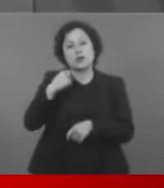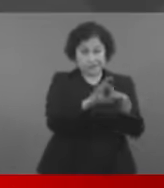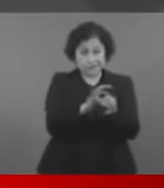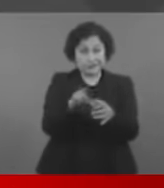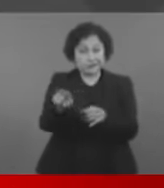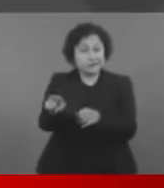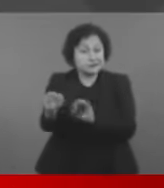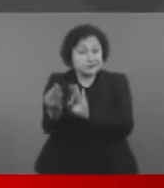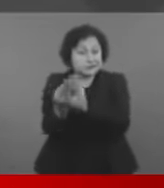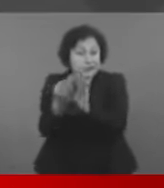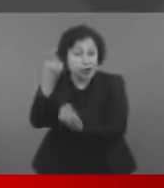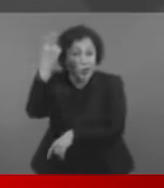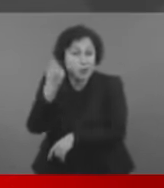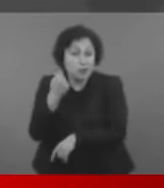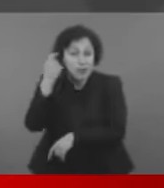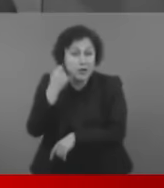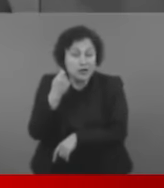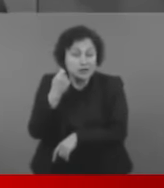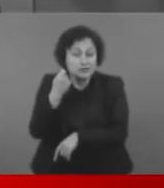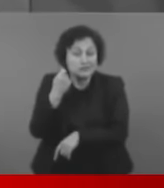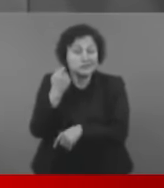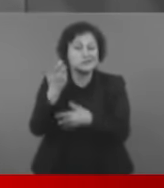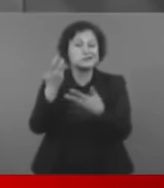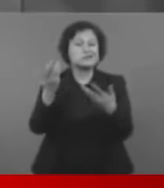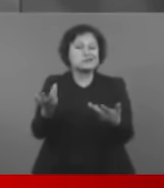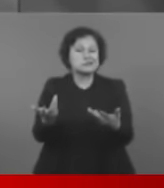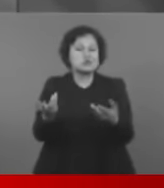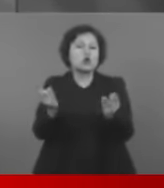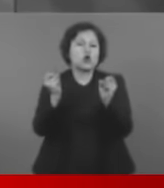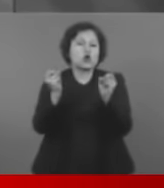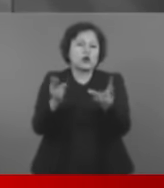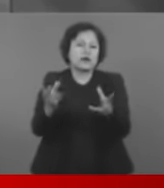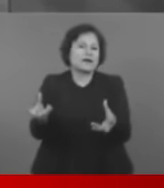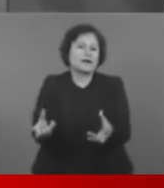antilaborales puedan recibir